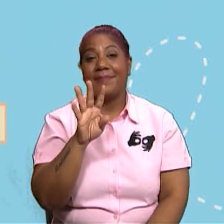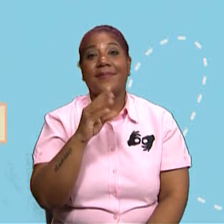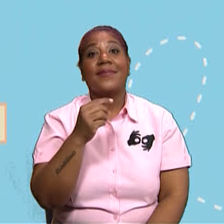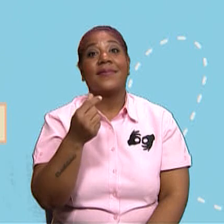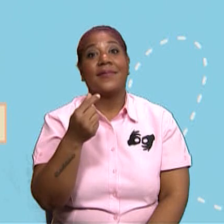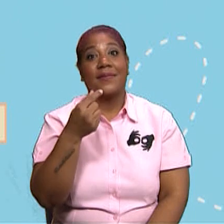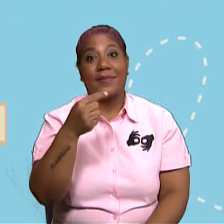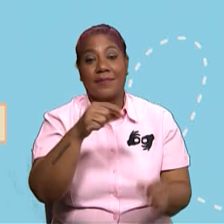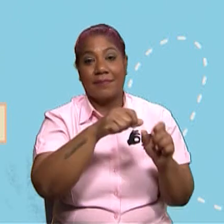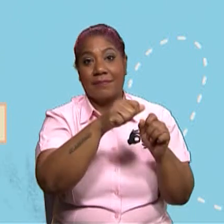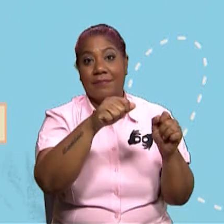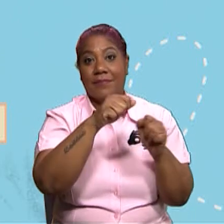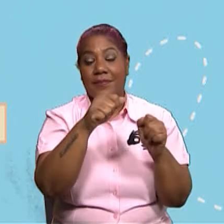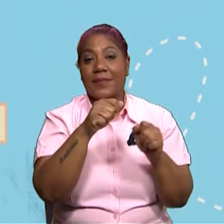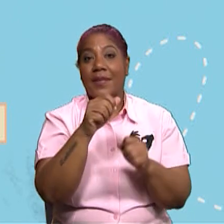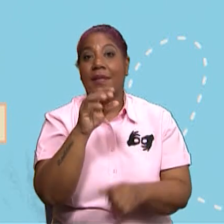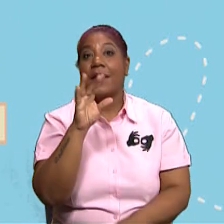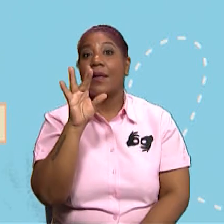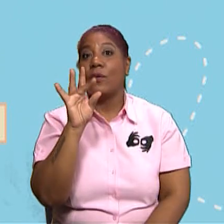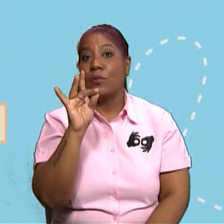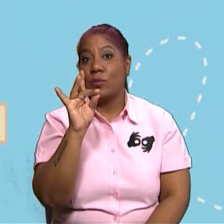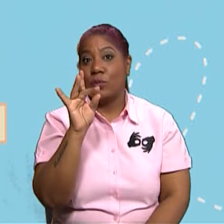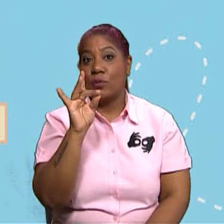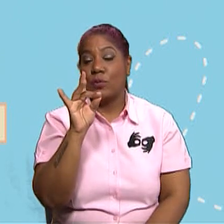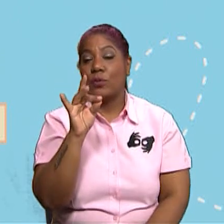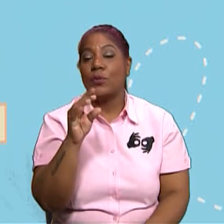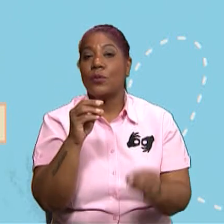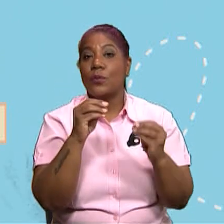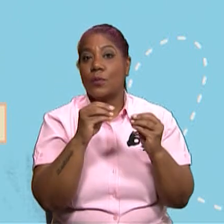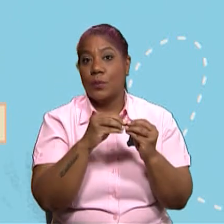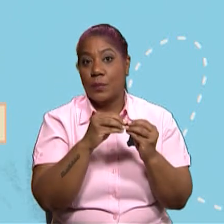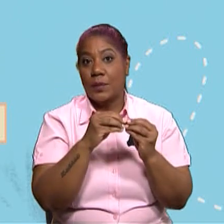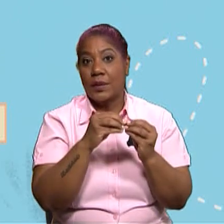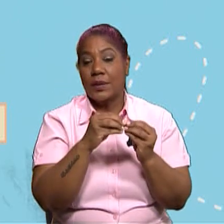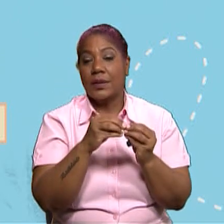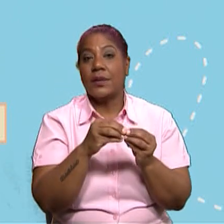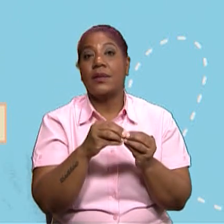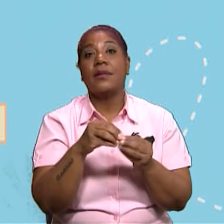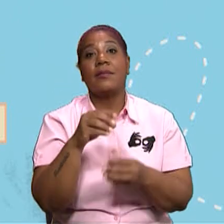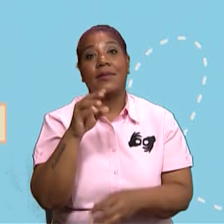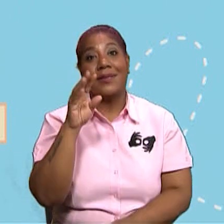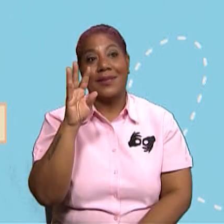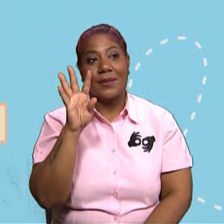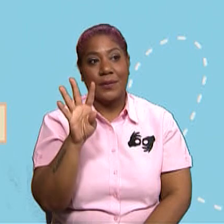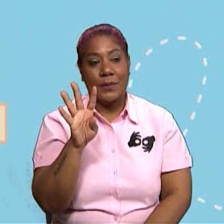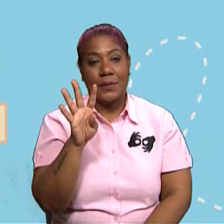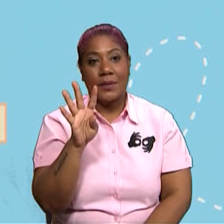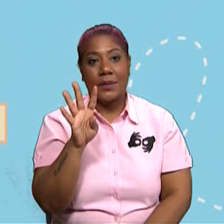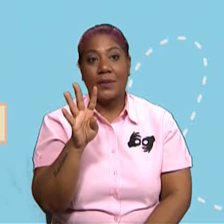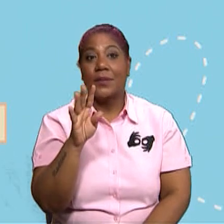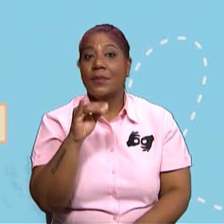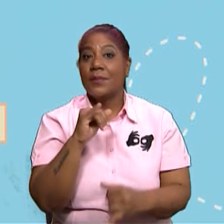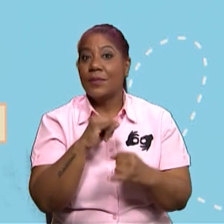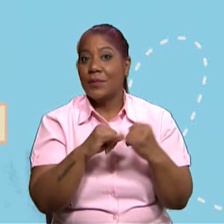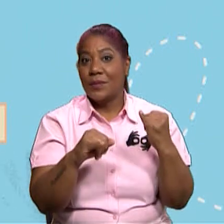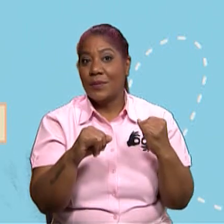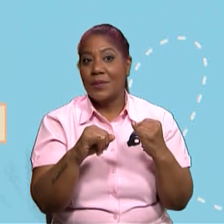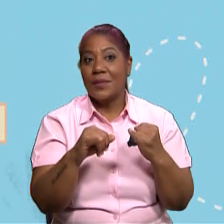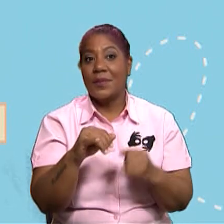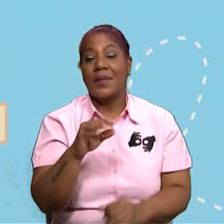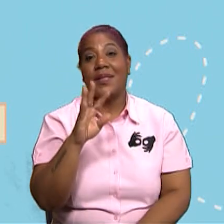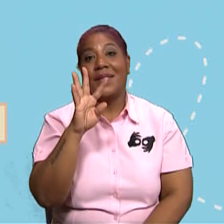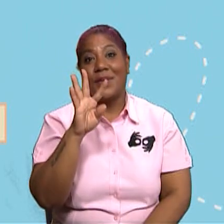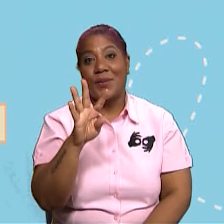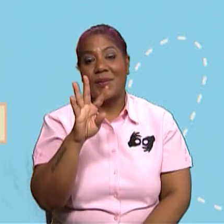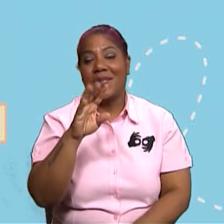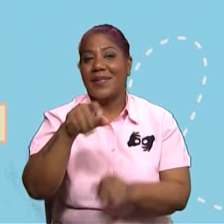mi 4 más para la segunda bolsita, 8 que he repartido y me quedan 4. Y por último, 4 galletas en la